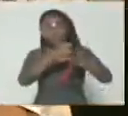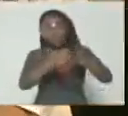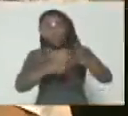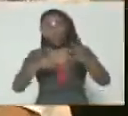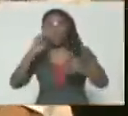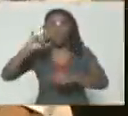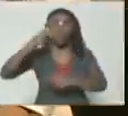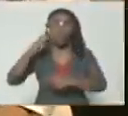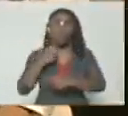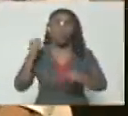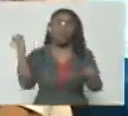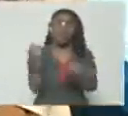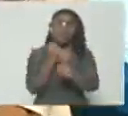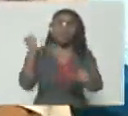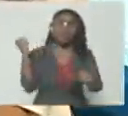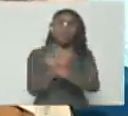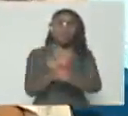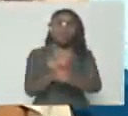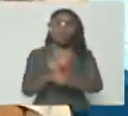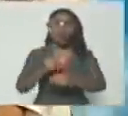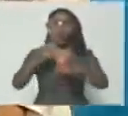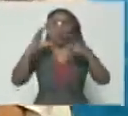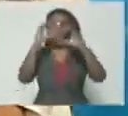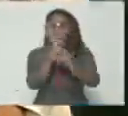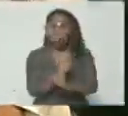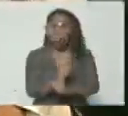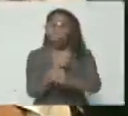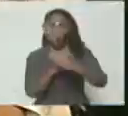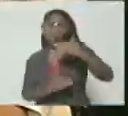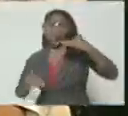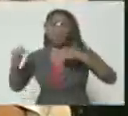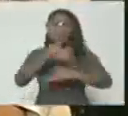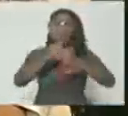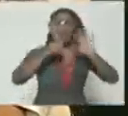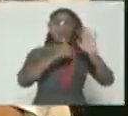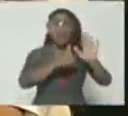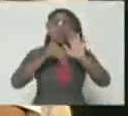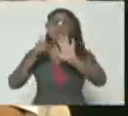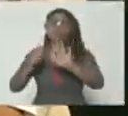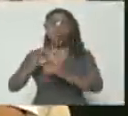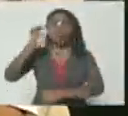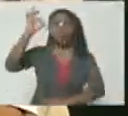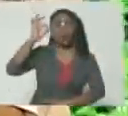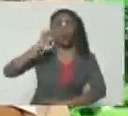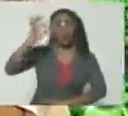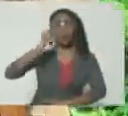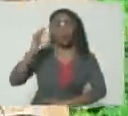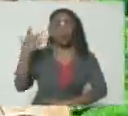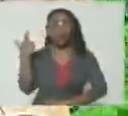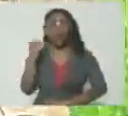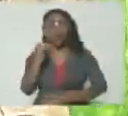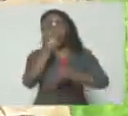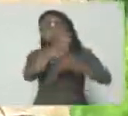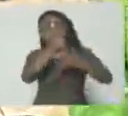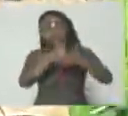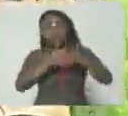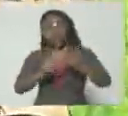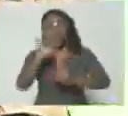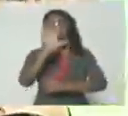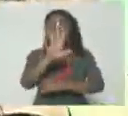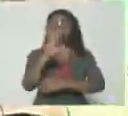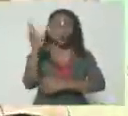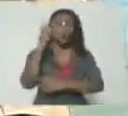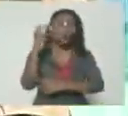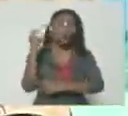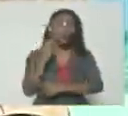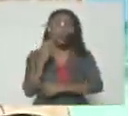chocolates. Trabajamos con chocolate oscuro por encima del 66%. Tenemos una línea de 5